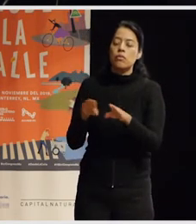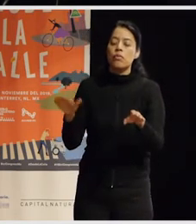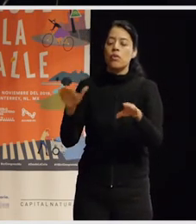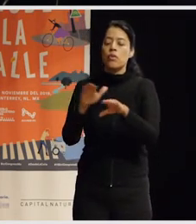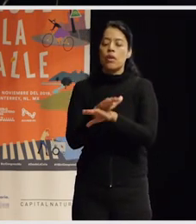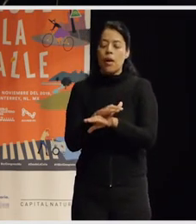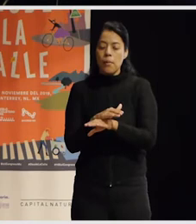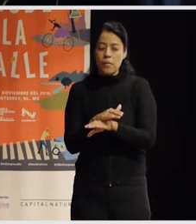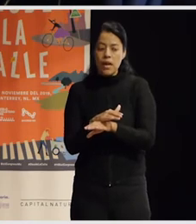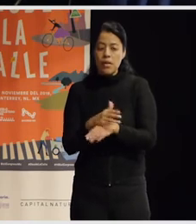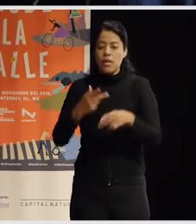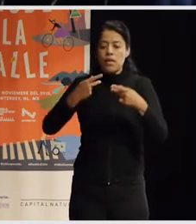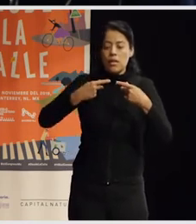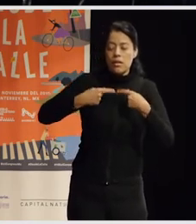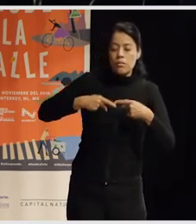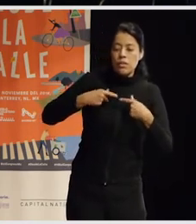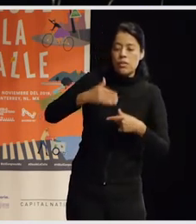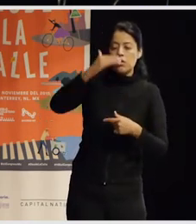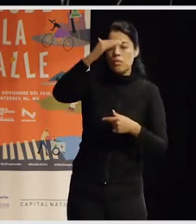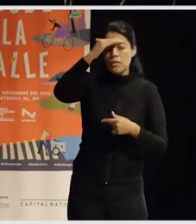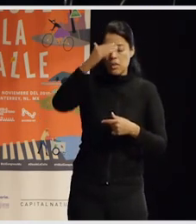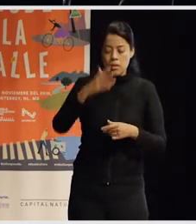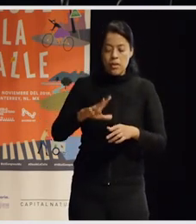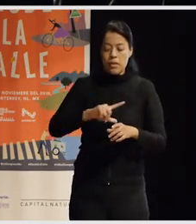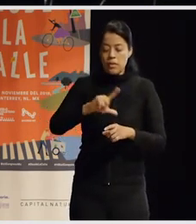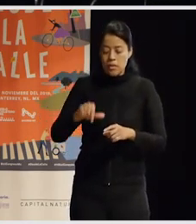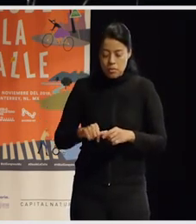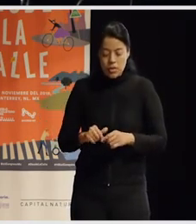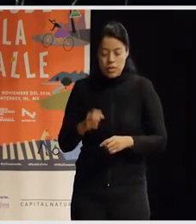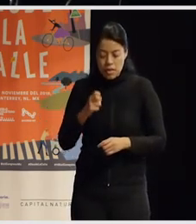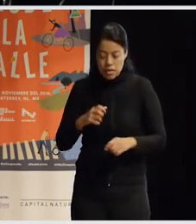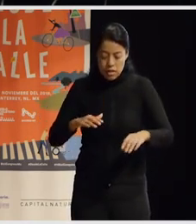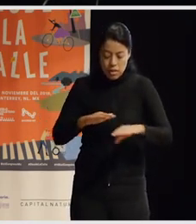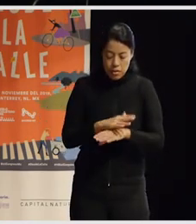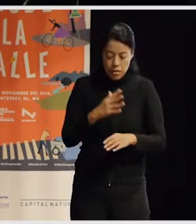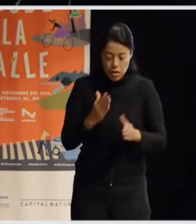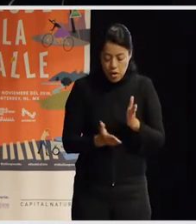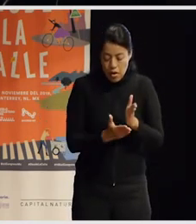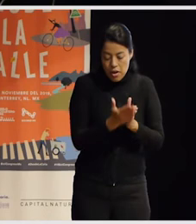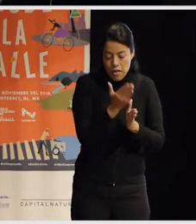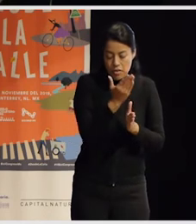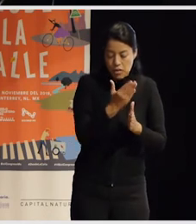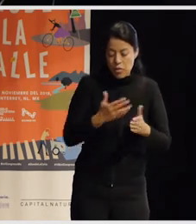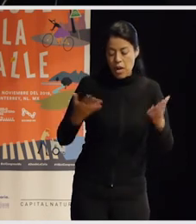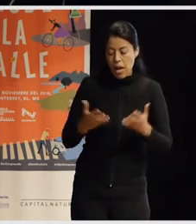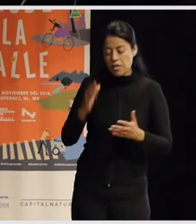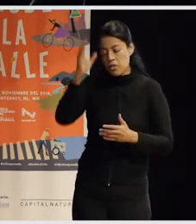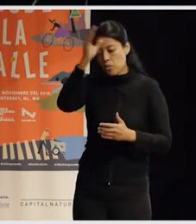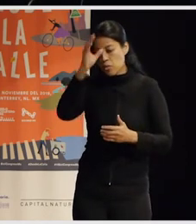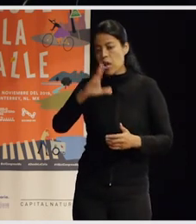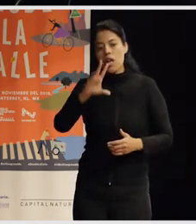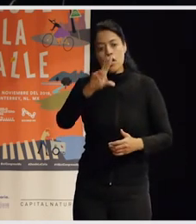conductas a partir de esta infraestructura nosotros decimos que la infraestructura genera cultura no le puedes pedir a la gente